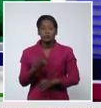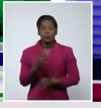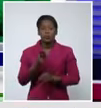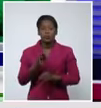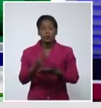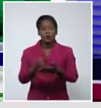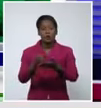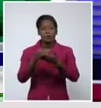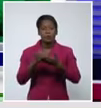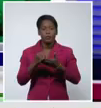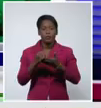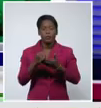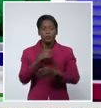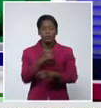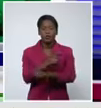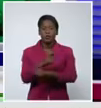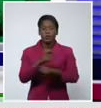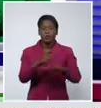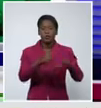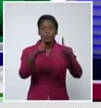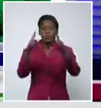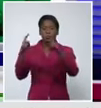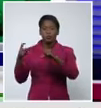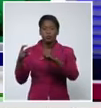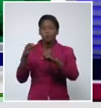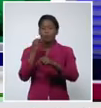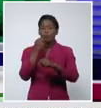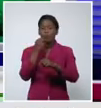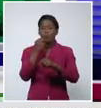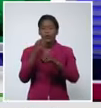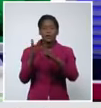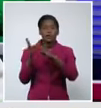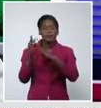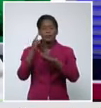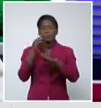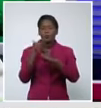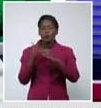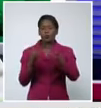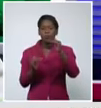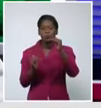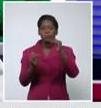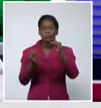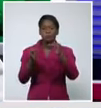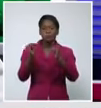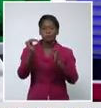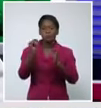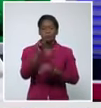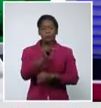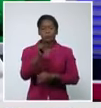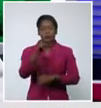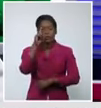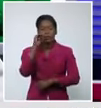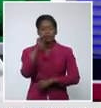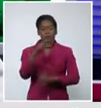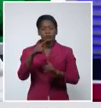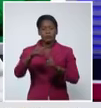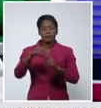ver en un gráfico el incremento que se ha producido, como yo decía, a partir